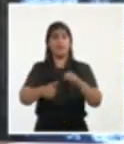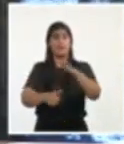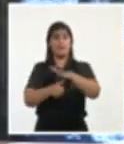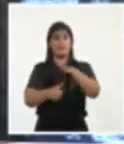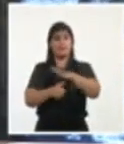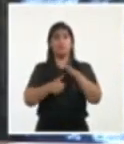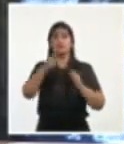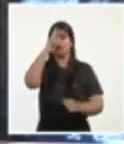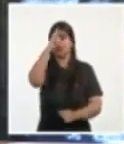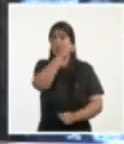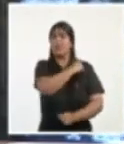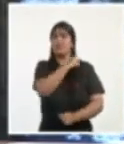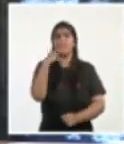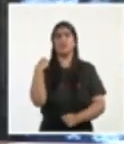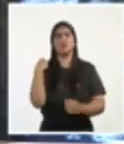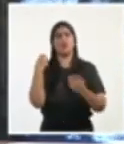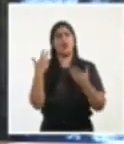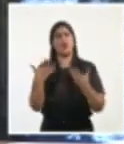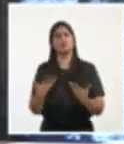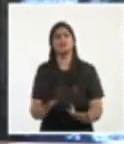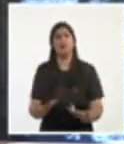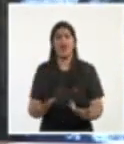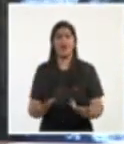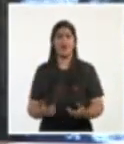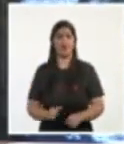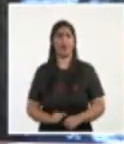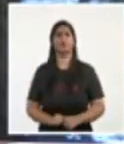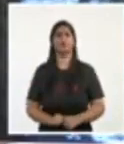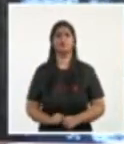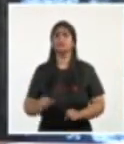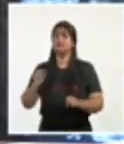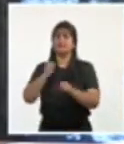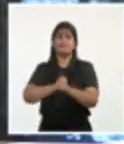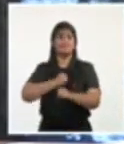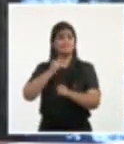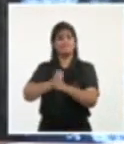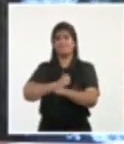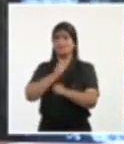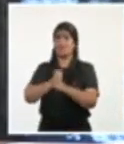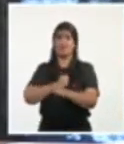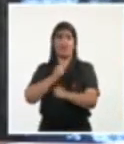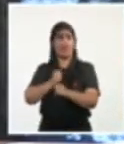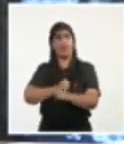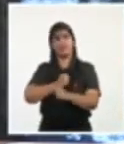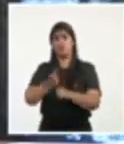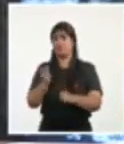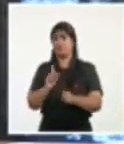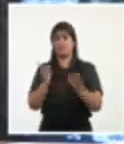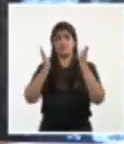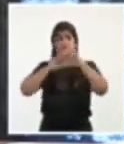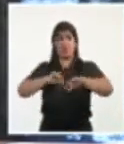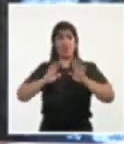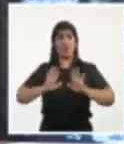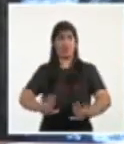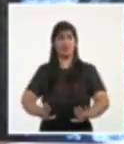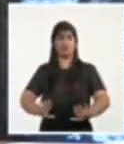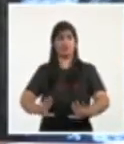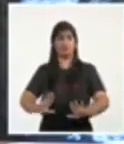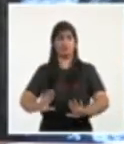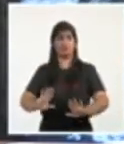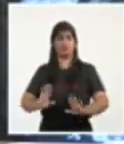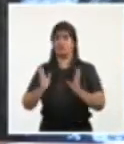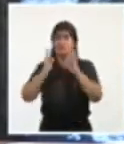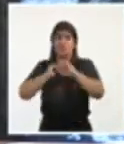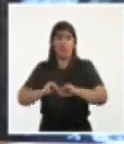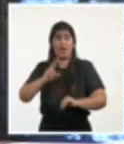que enfrentamos todos en alguna medida, pero justo cuando aparecen también, como lo reflejaba, esas luces